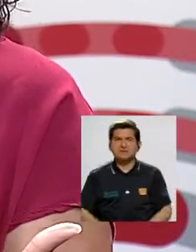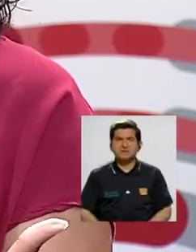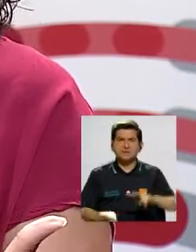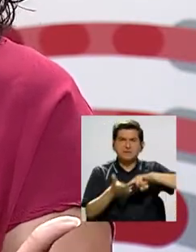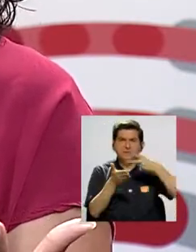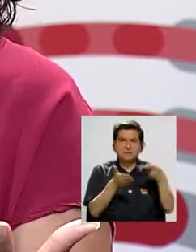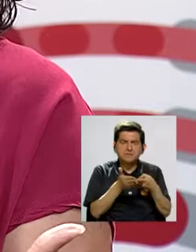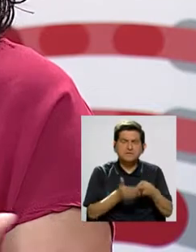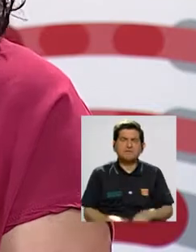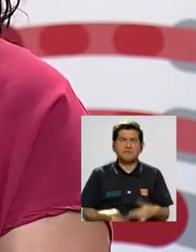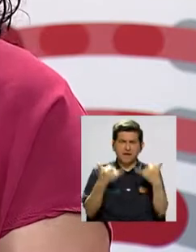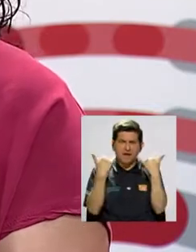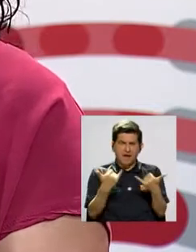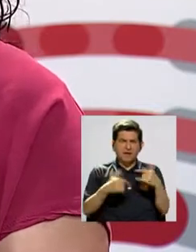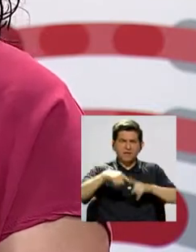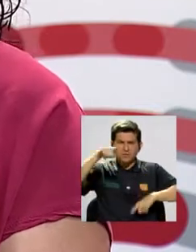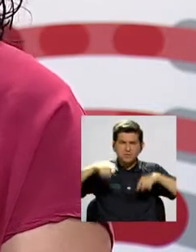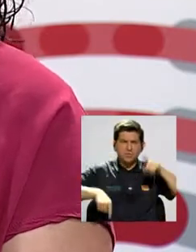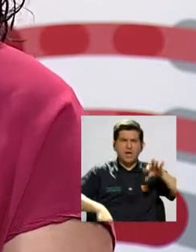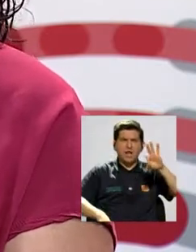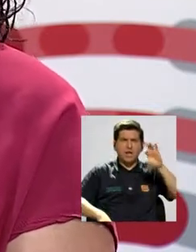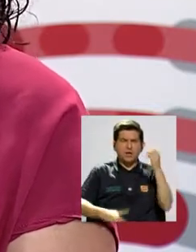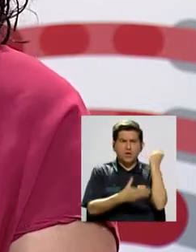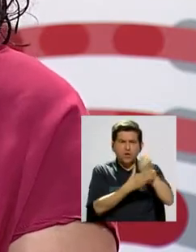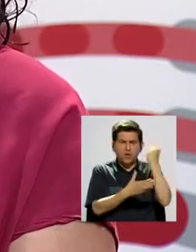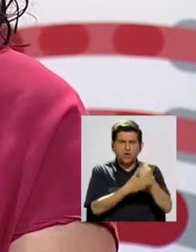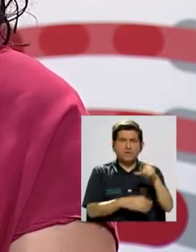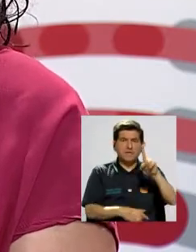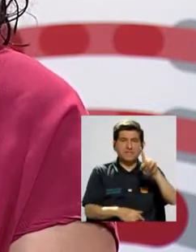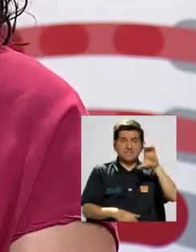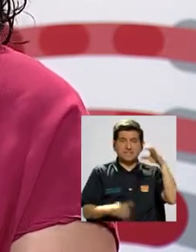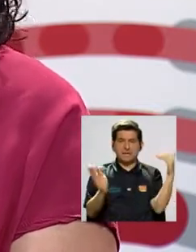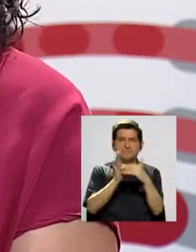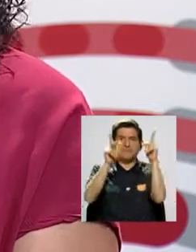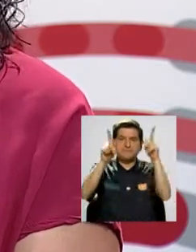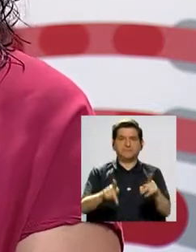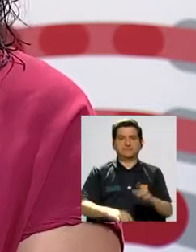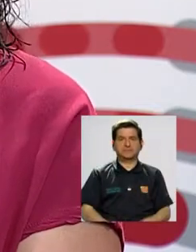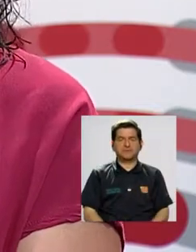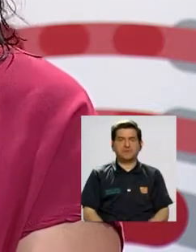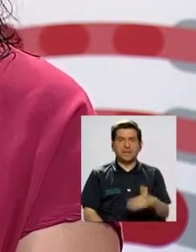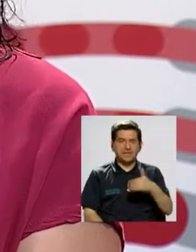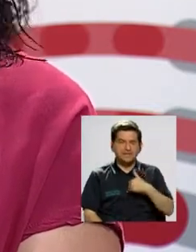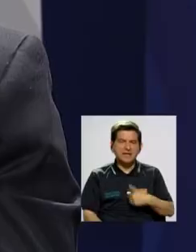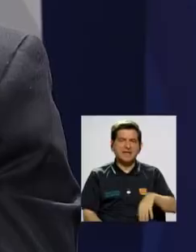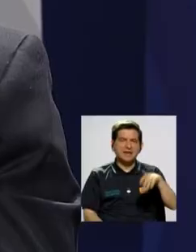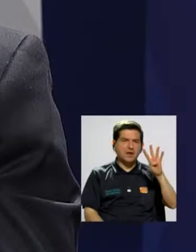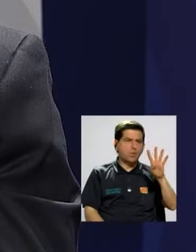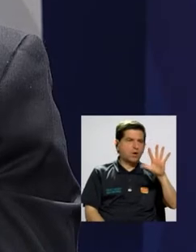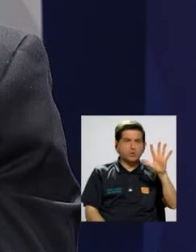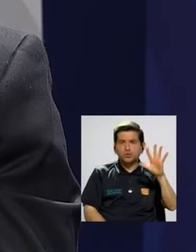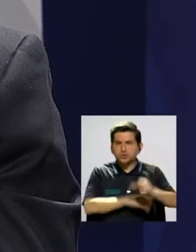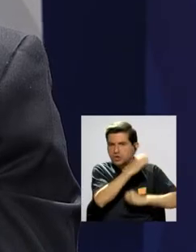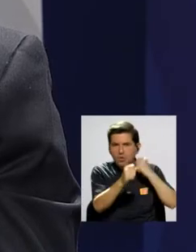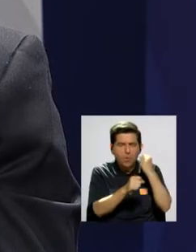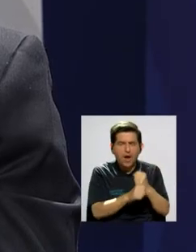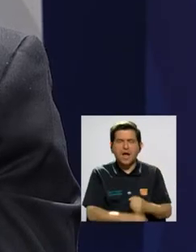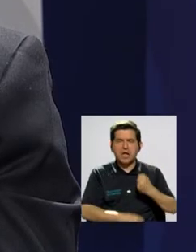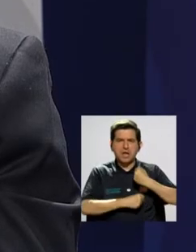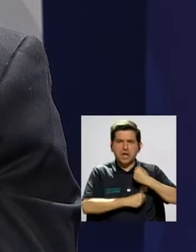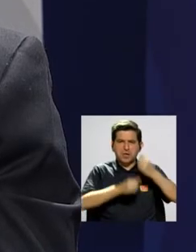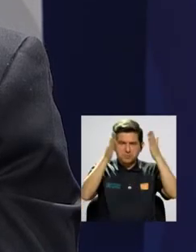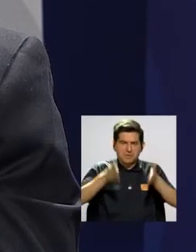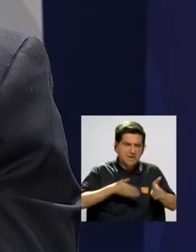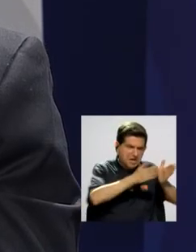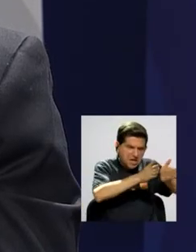de que El Salvador tiene ahorita estadísticas de 90 asesinatos por cada 100.000 habitantes, y tienen 4 o 5 años de tener a los militares en las